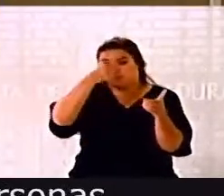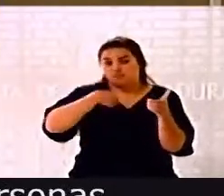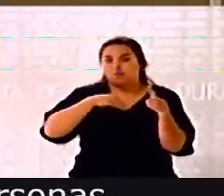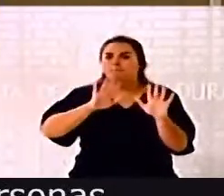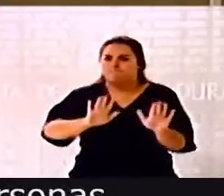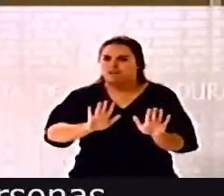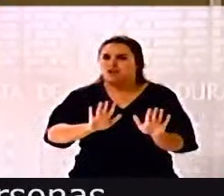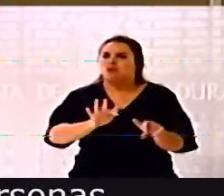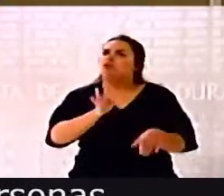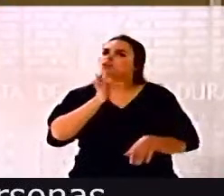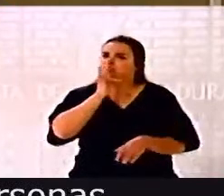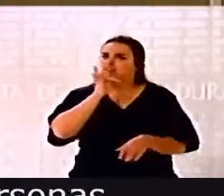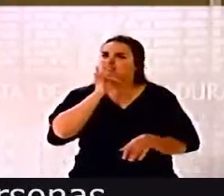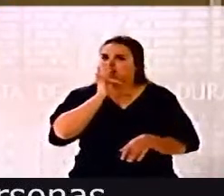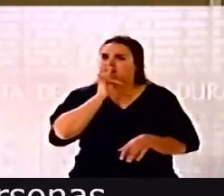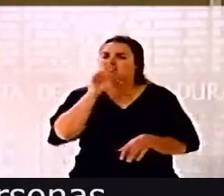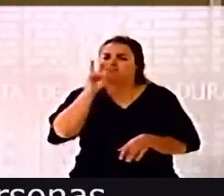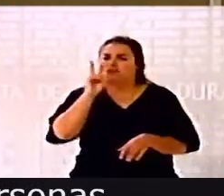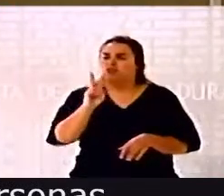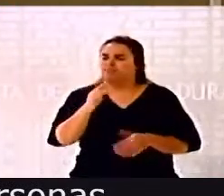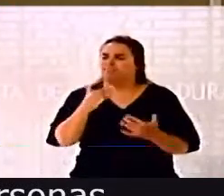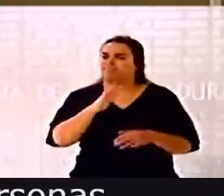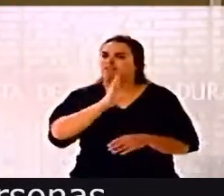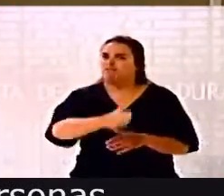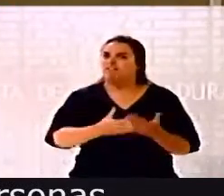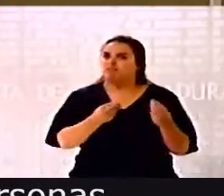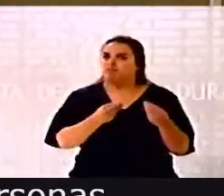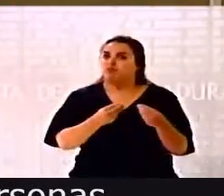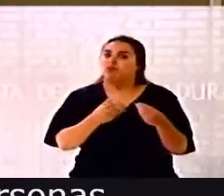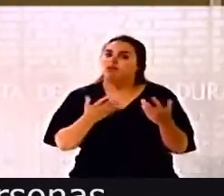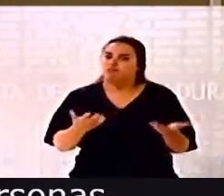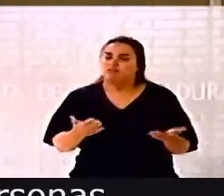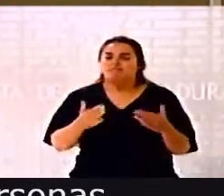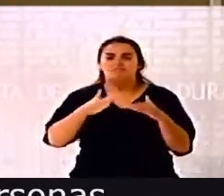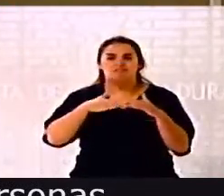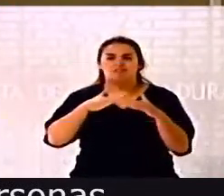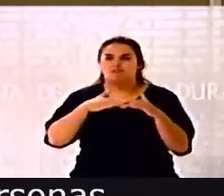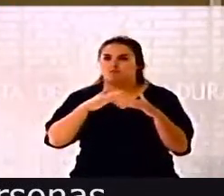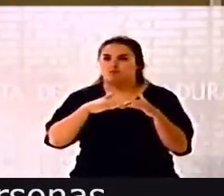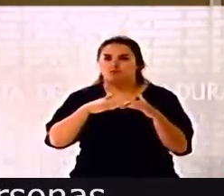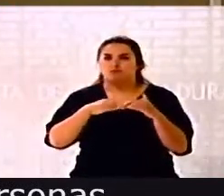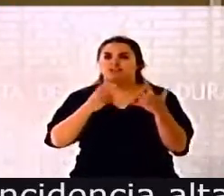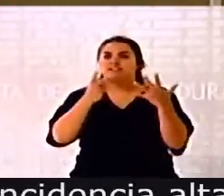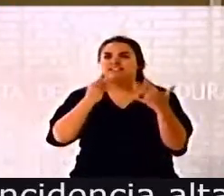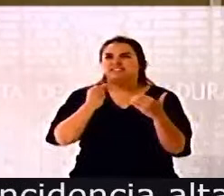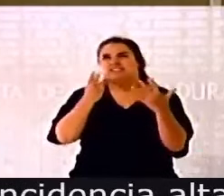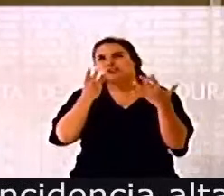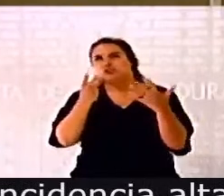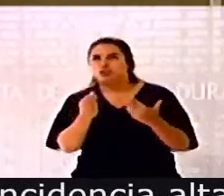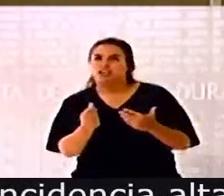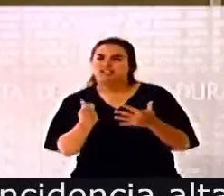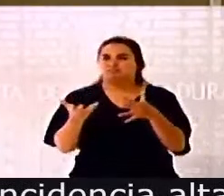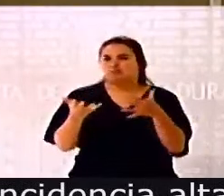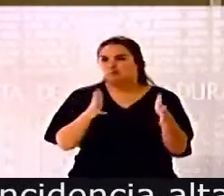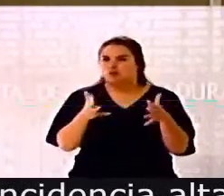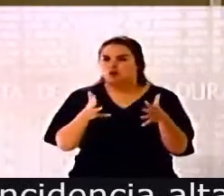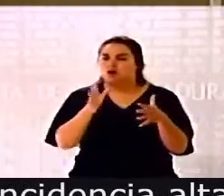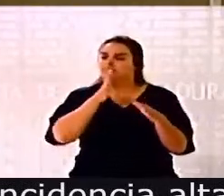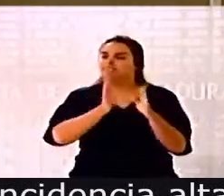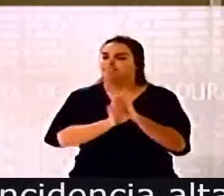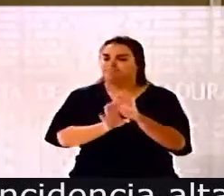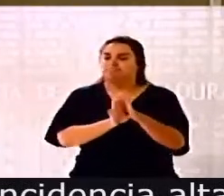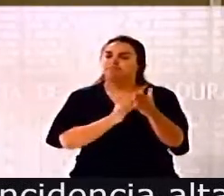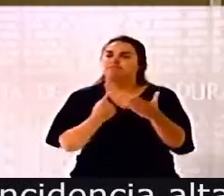todavía tenemos una incidencia lo suficientemente alta como para que al menos durante 7 o 8 días sigan manteniendo